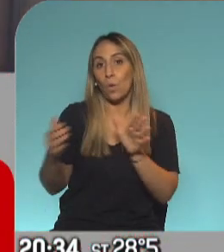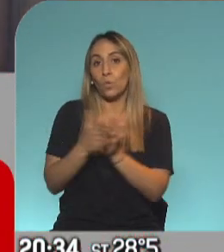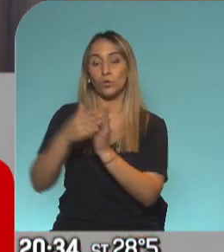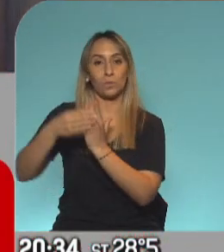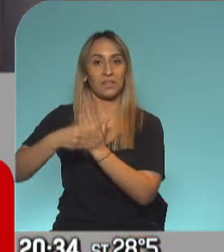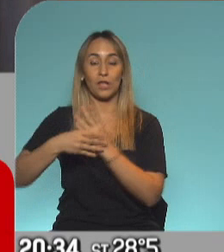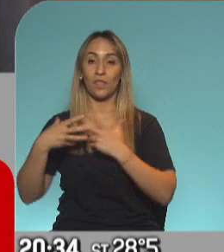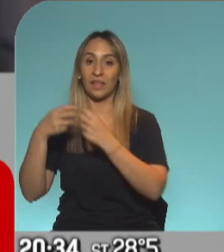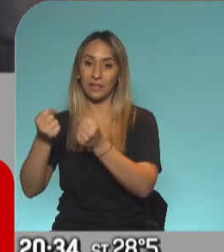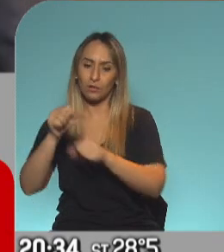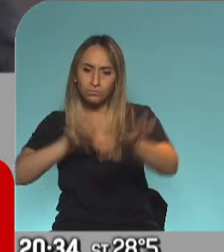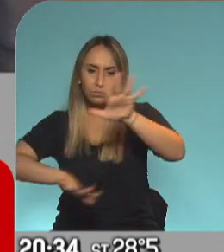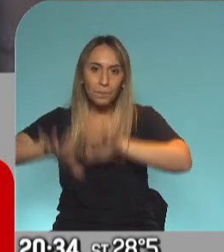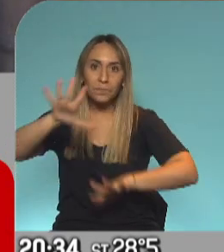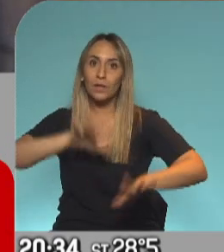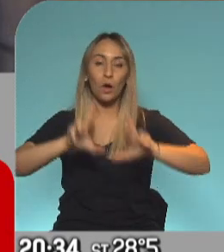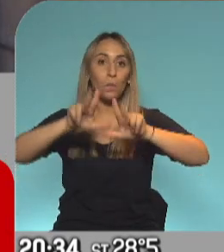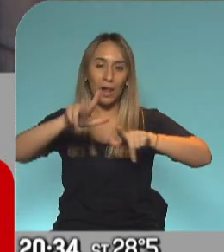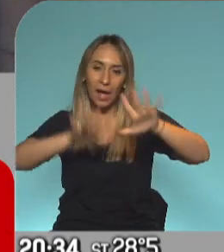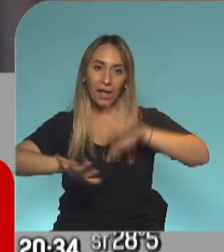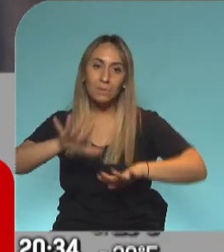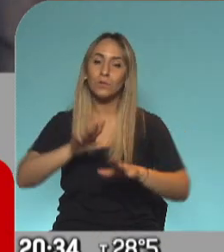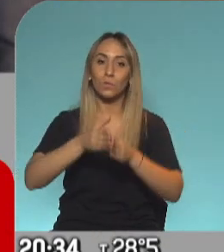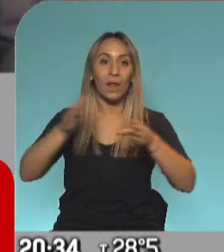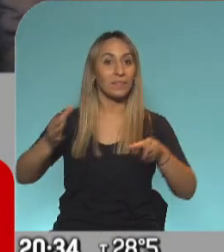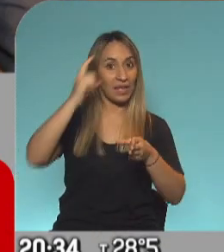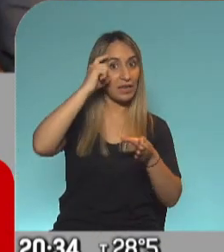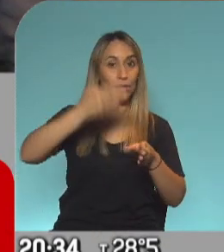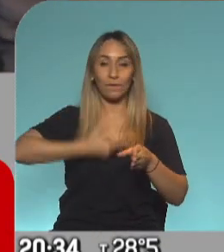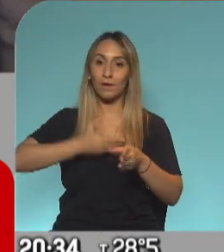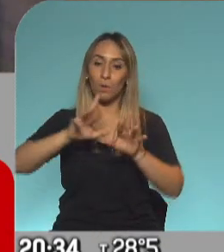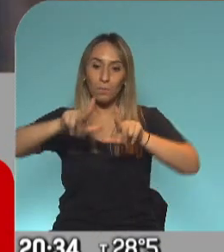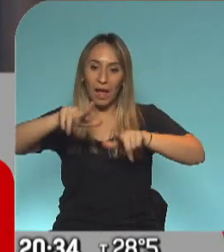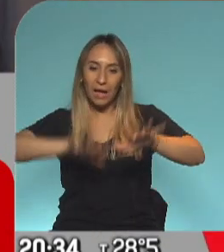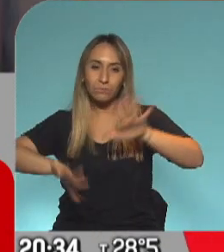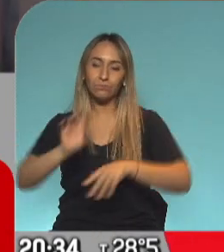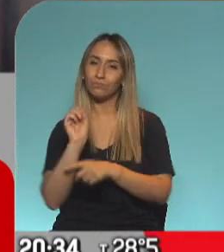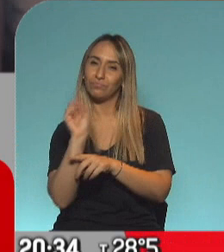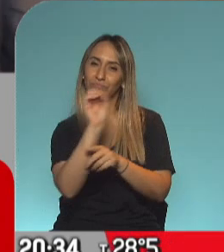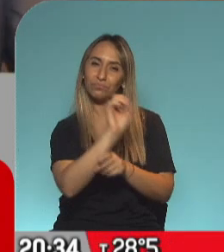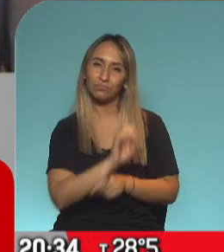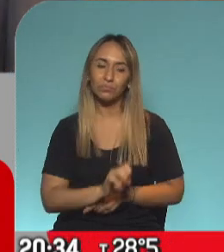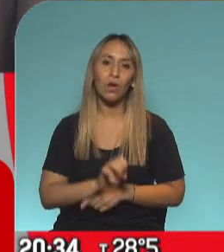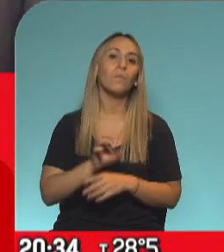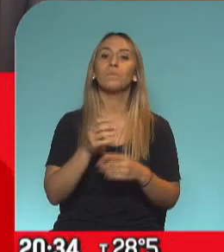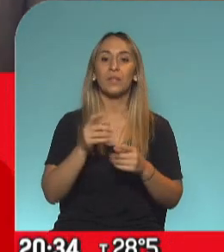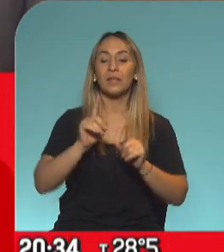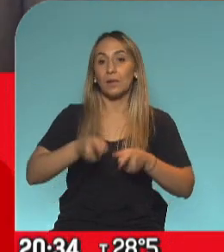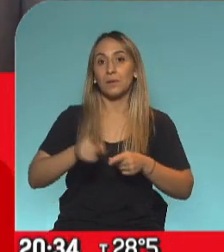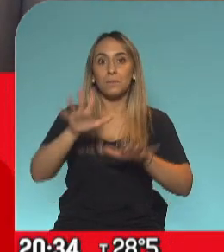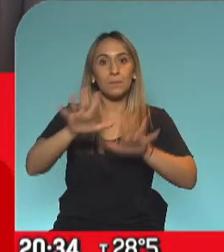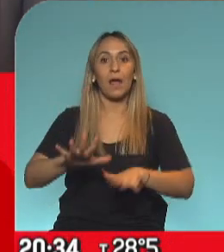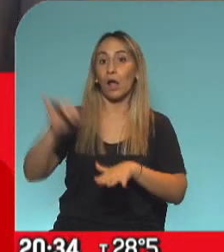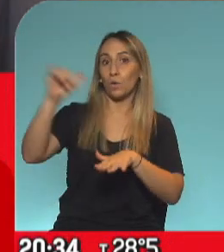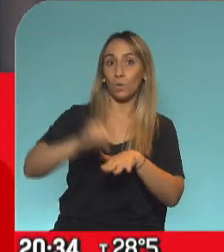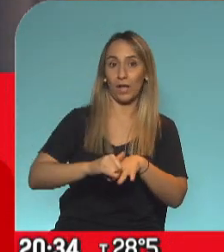para esas entregas durante el mes de enero, en los meses de enero y febrero, y ahí armaremos todo el operativo logístico como para armar vuelos para esa fecha.